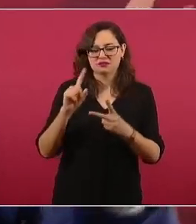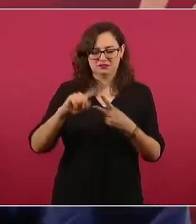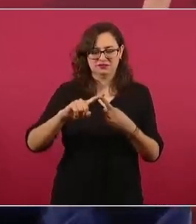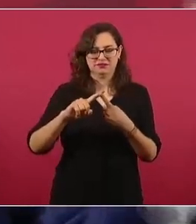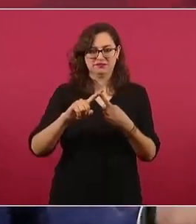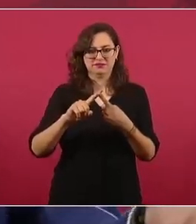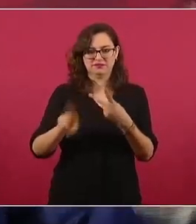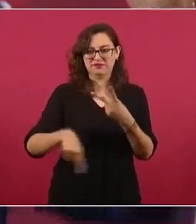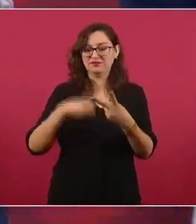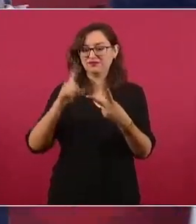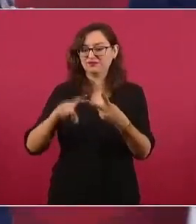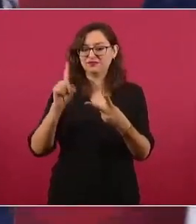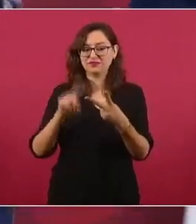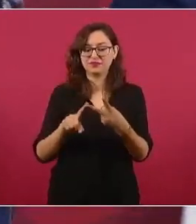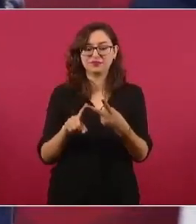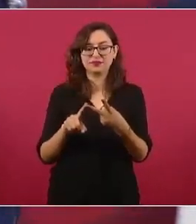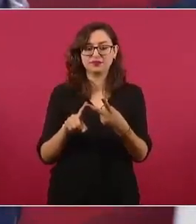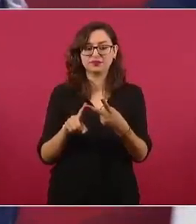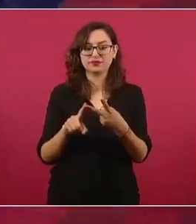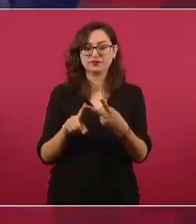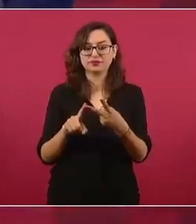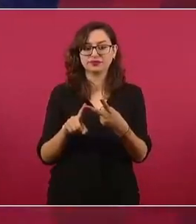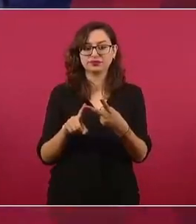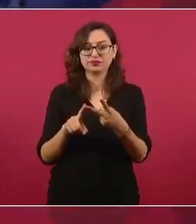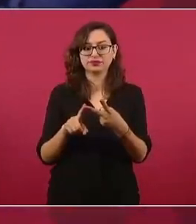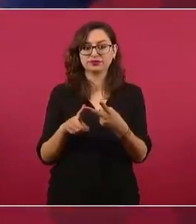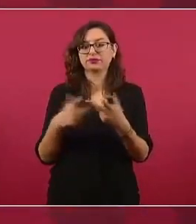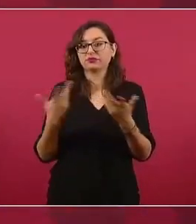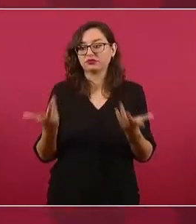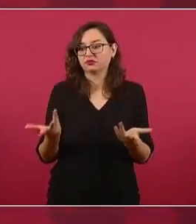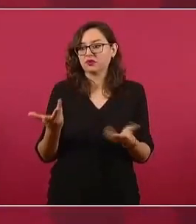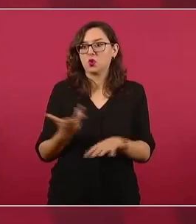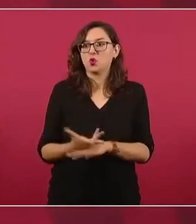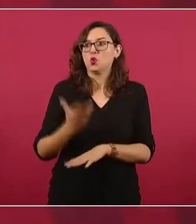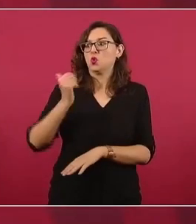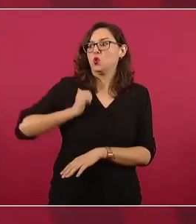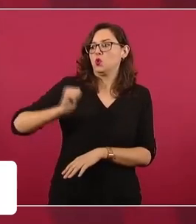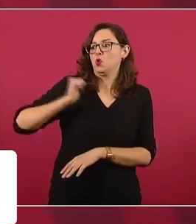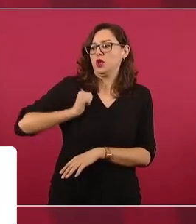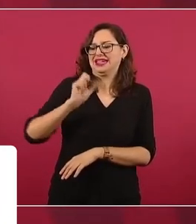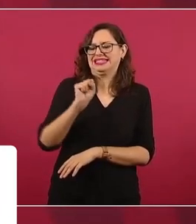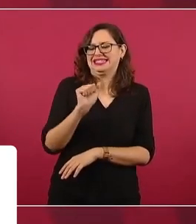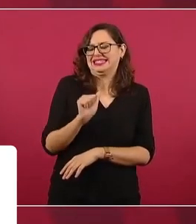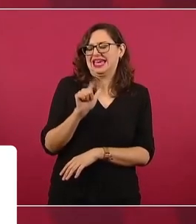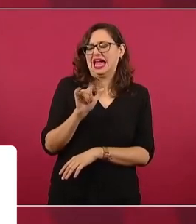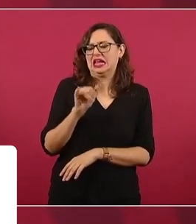en el tiempo de su admirado Salinas